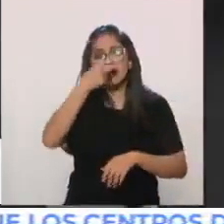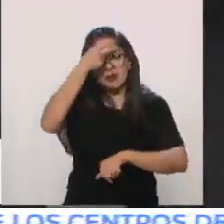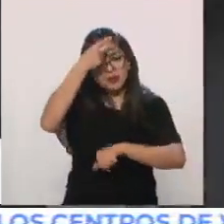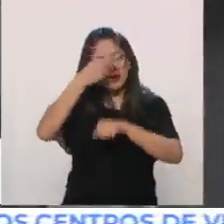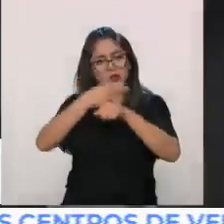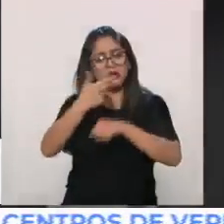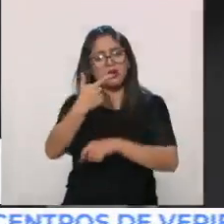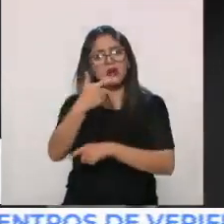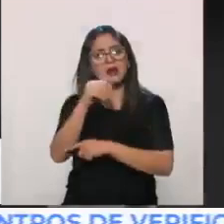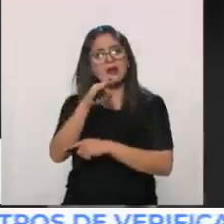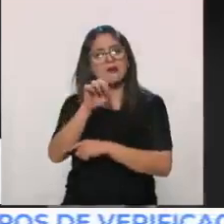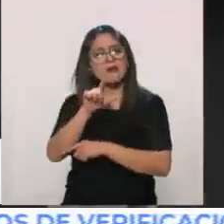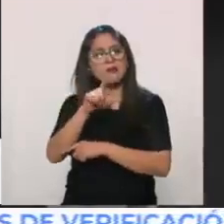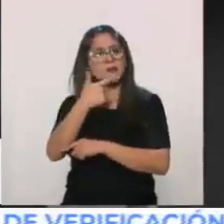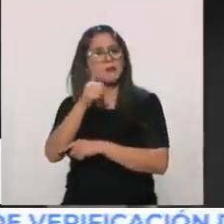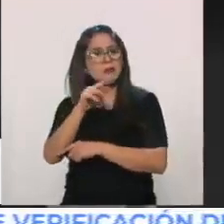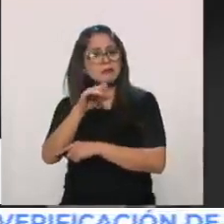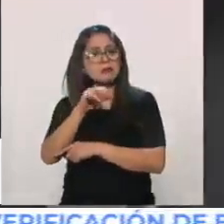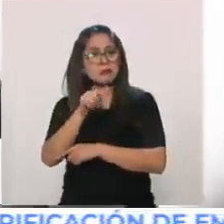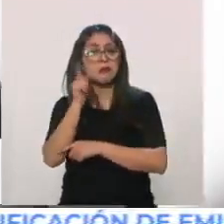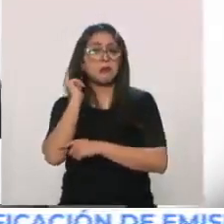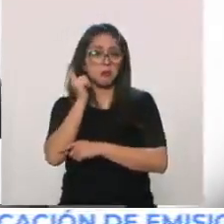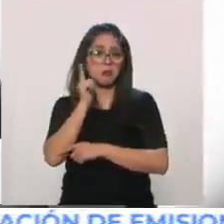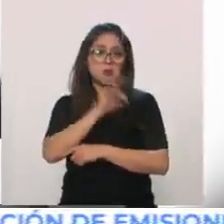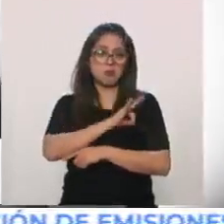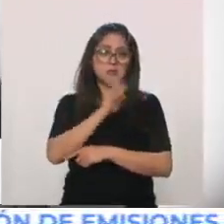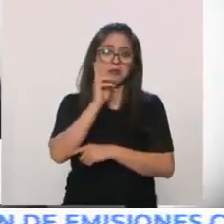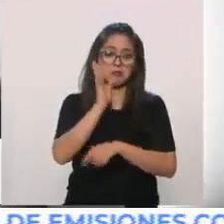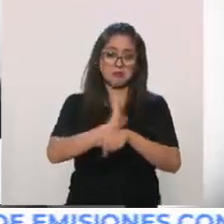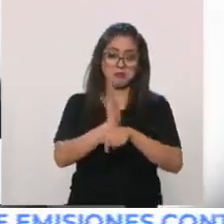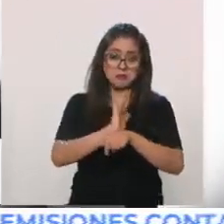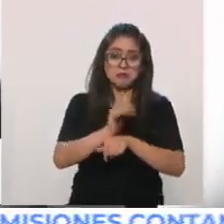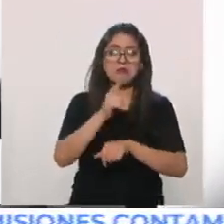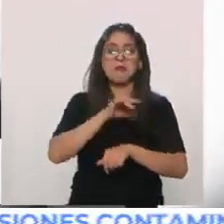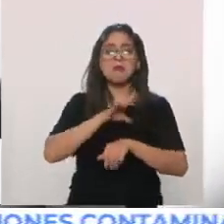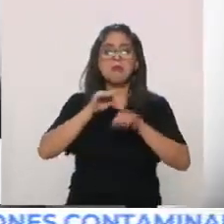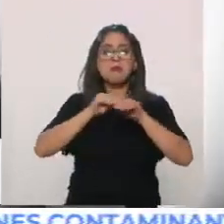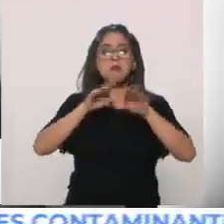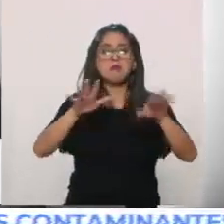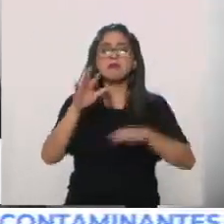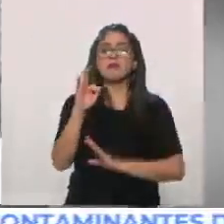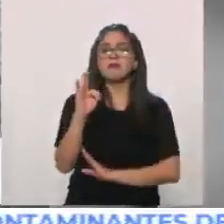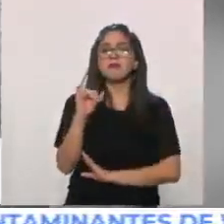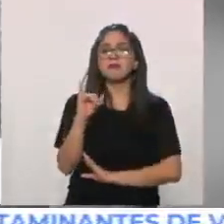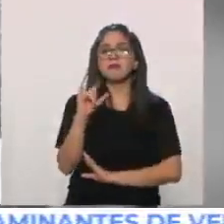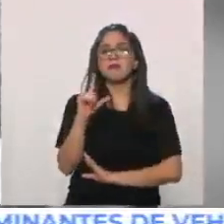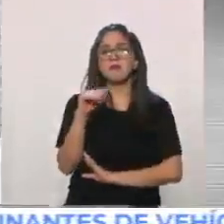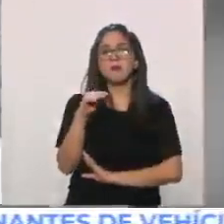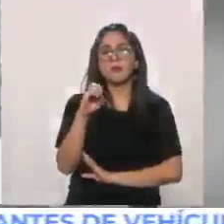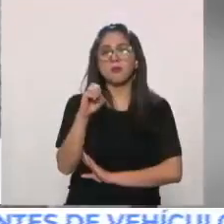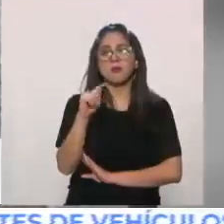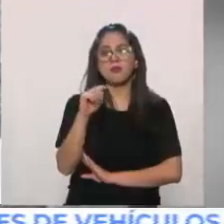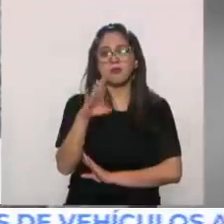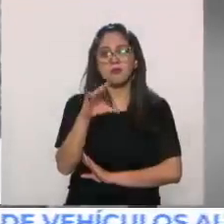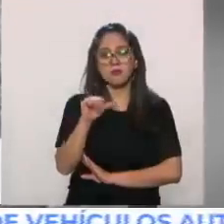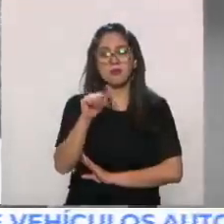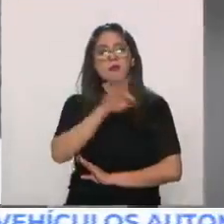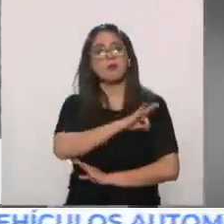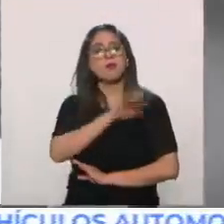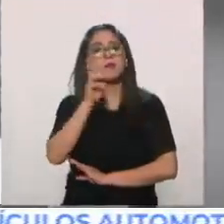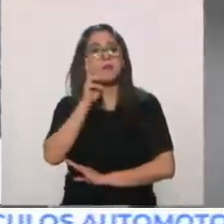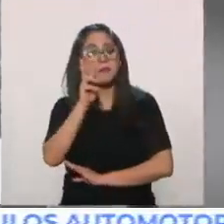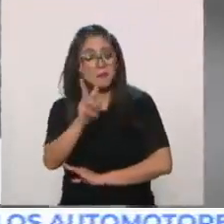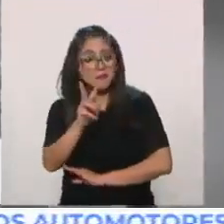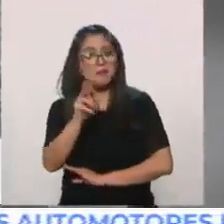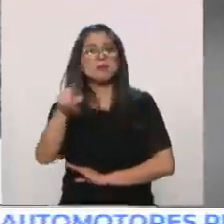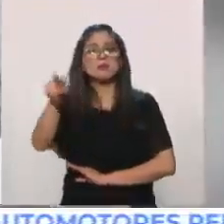Moreno. Yo se las recomiendo muchísimo, están en la página de la Filmoteca, ahí las pueden encontrar y las pueden